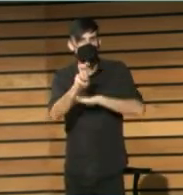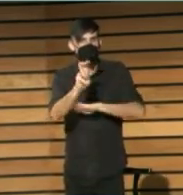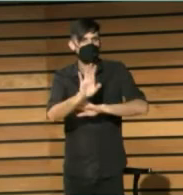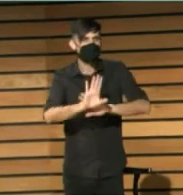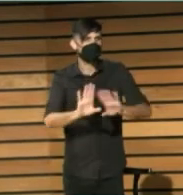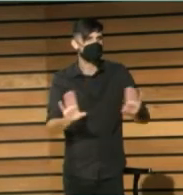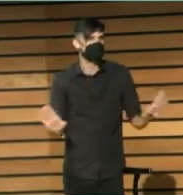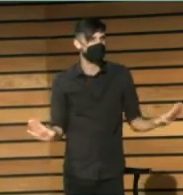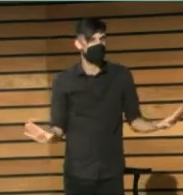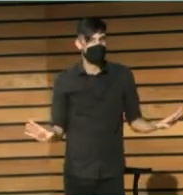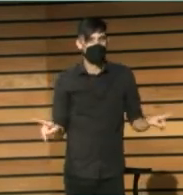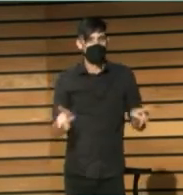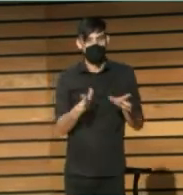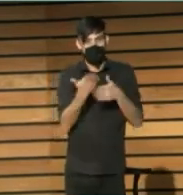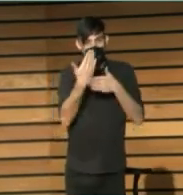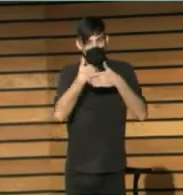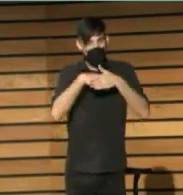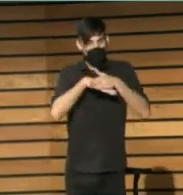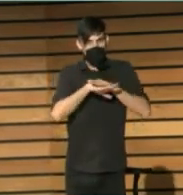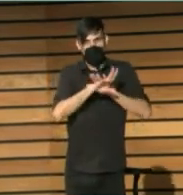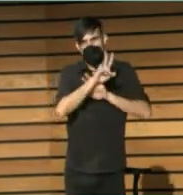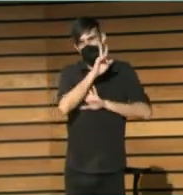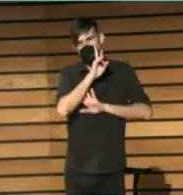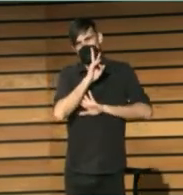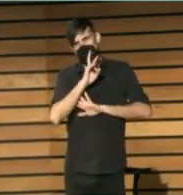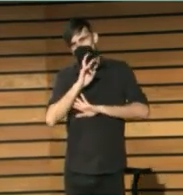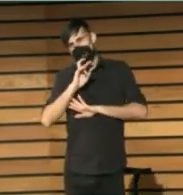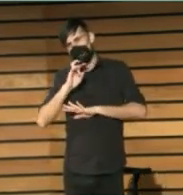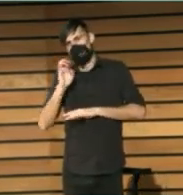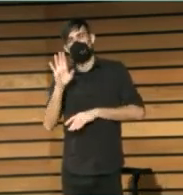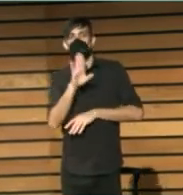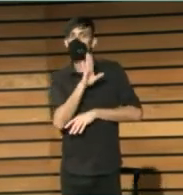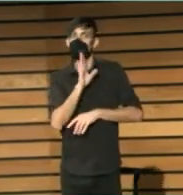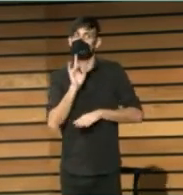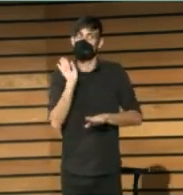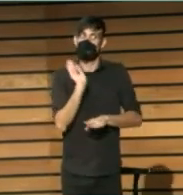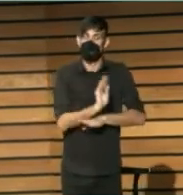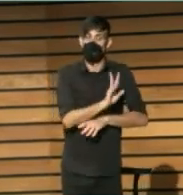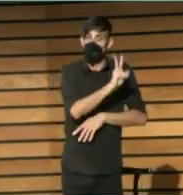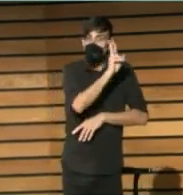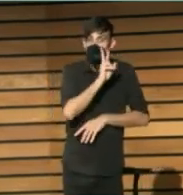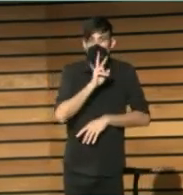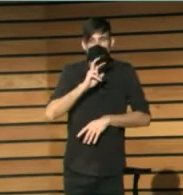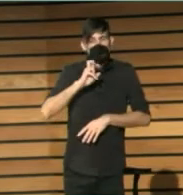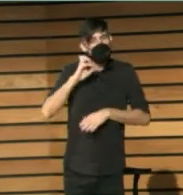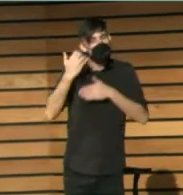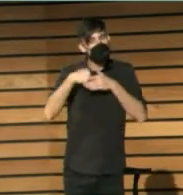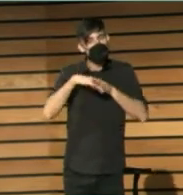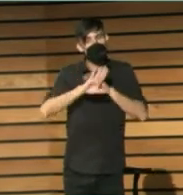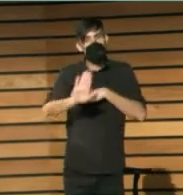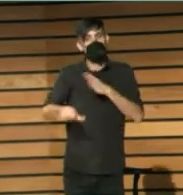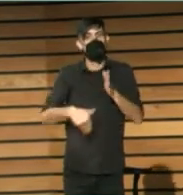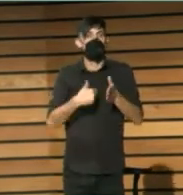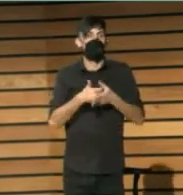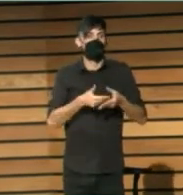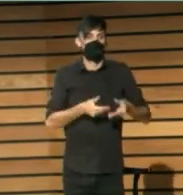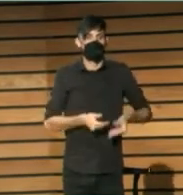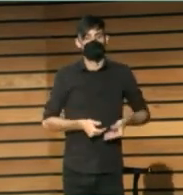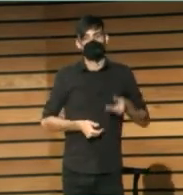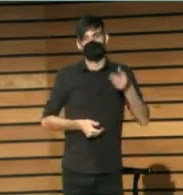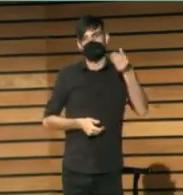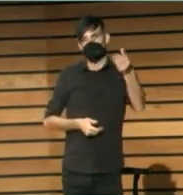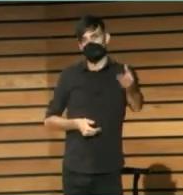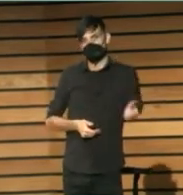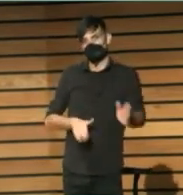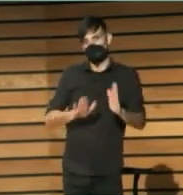guardé como oro en paño, o eso decía mi madre que debía hacer con los libros, hasta que los tuve que devolver y la casa